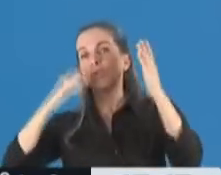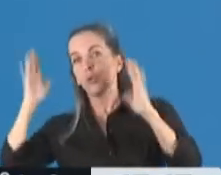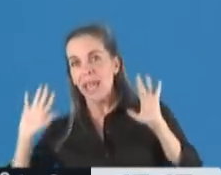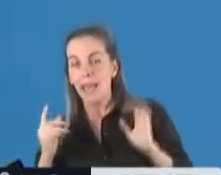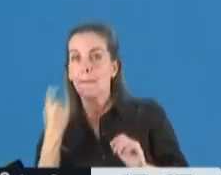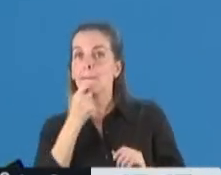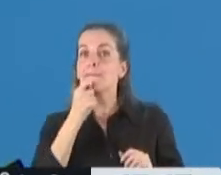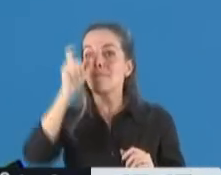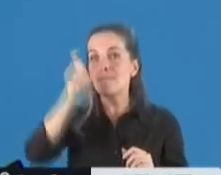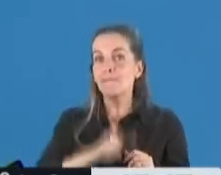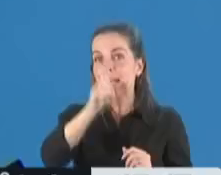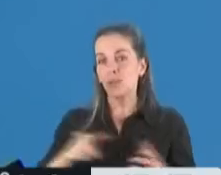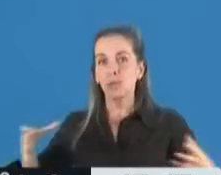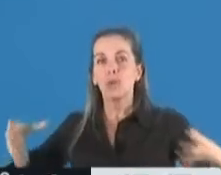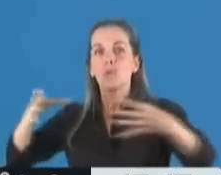Pero el que sueña con otros,